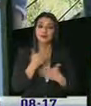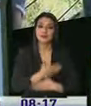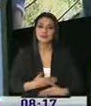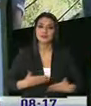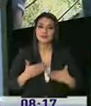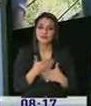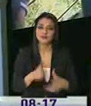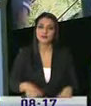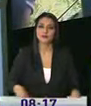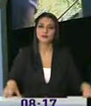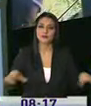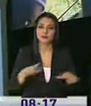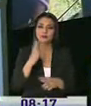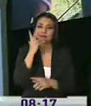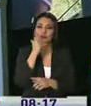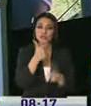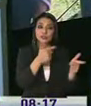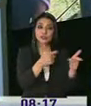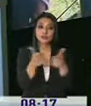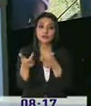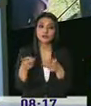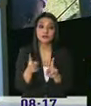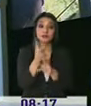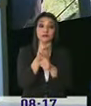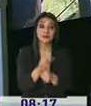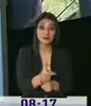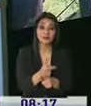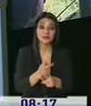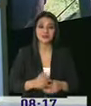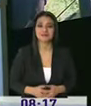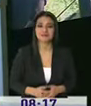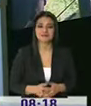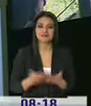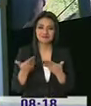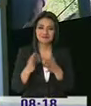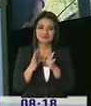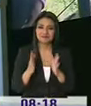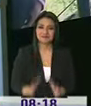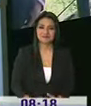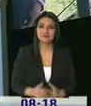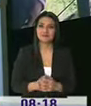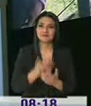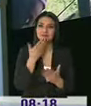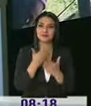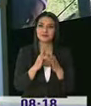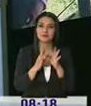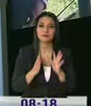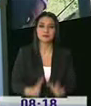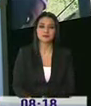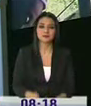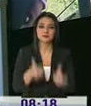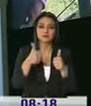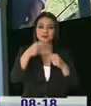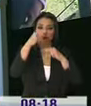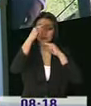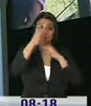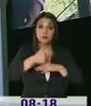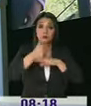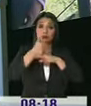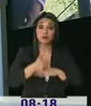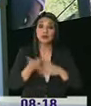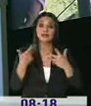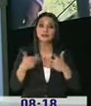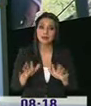esta lindísima vista y claro, a cuidar también de estos espacios. Robert. Gracias mi querida Andreita, excelentes noticias. La autoridad